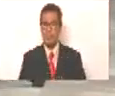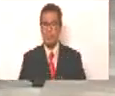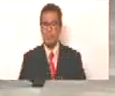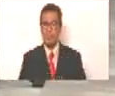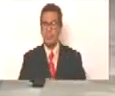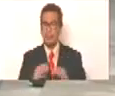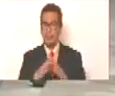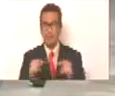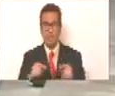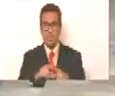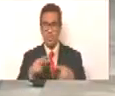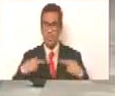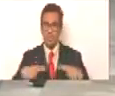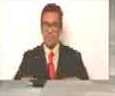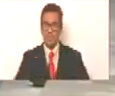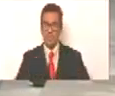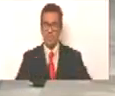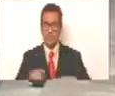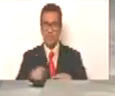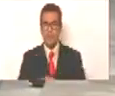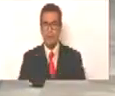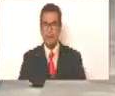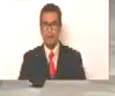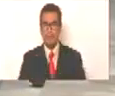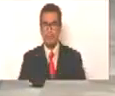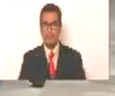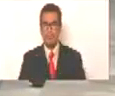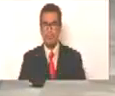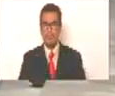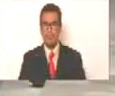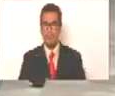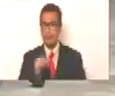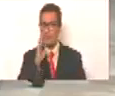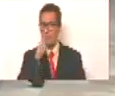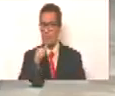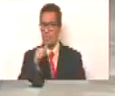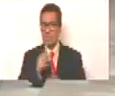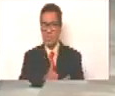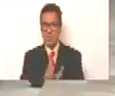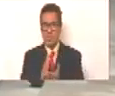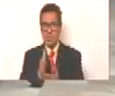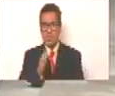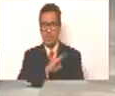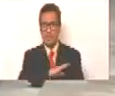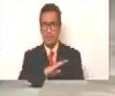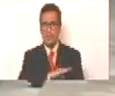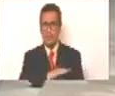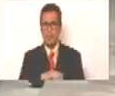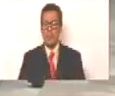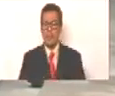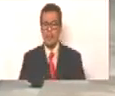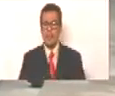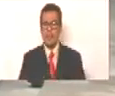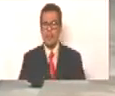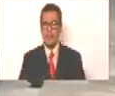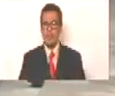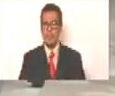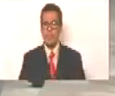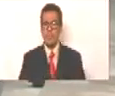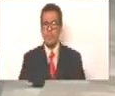humana que no le importó su destino personal, ¿verdad?